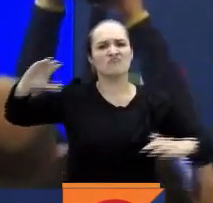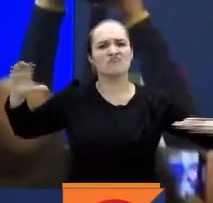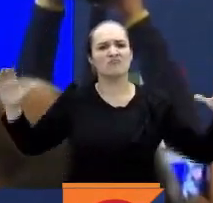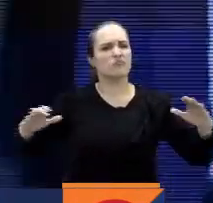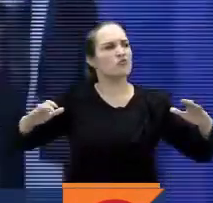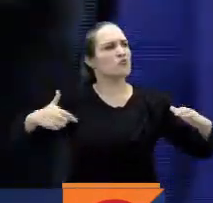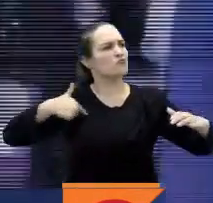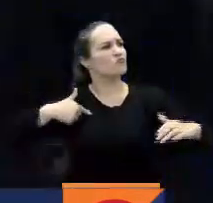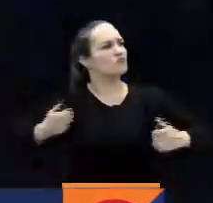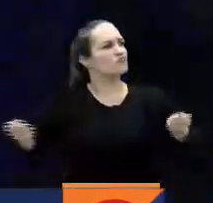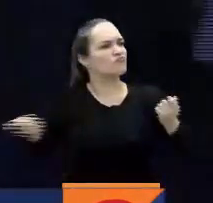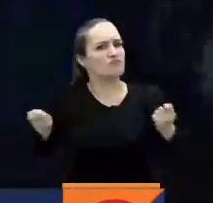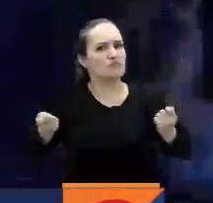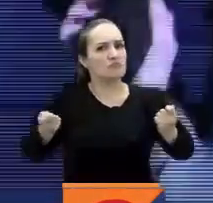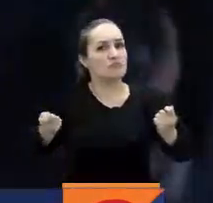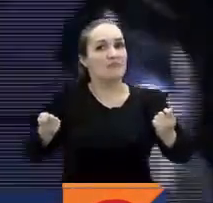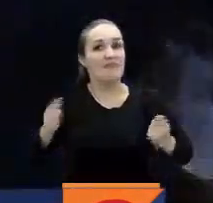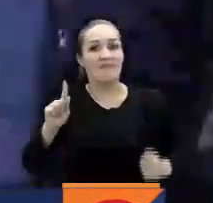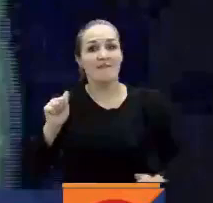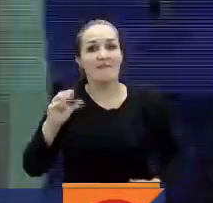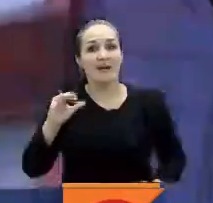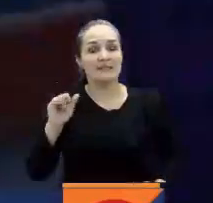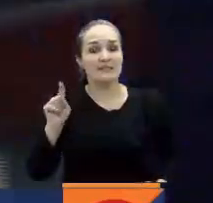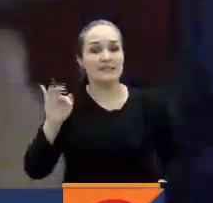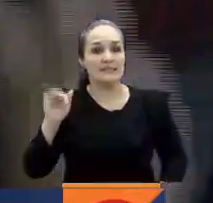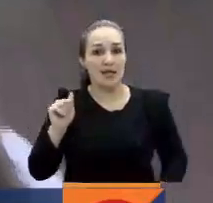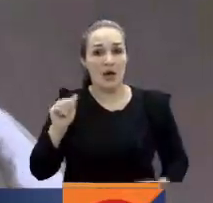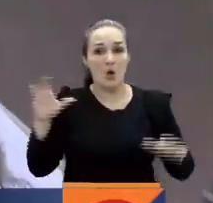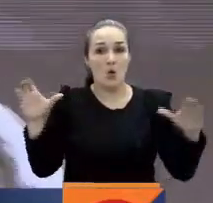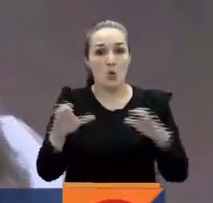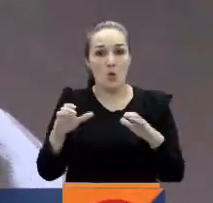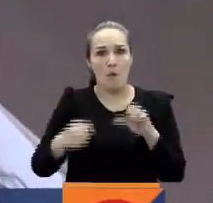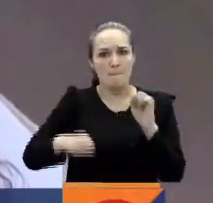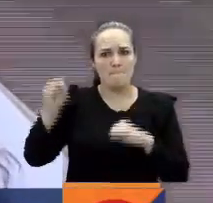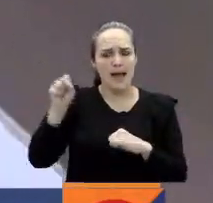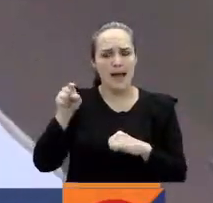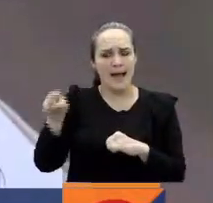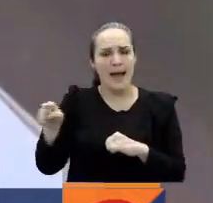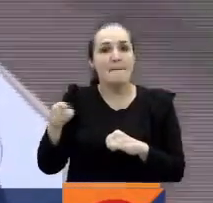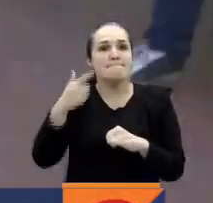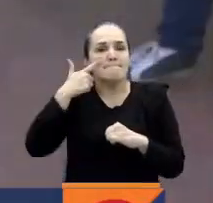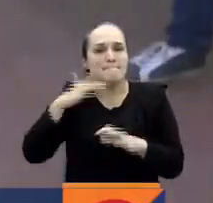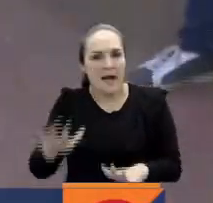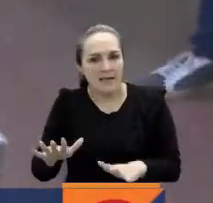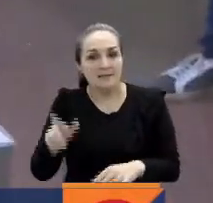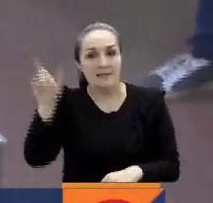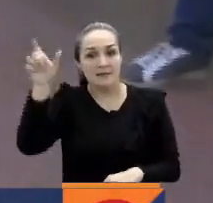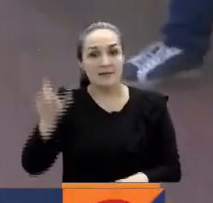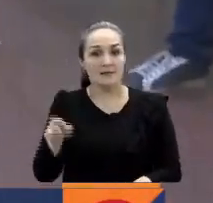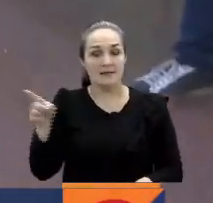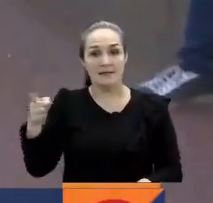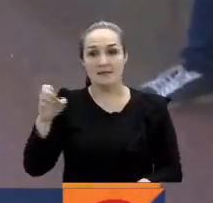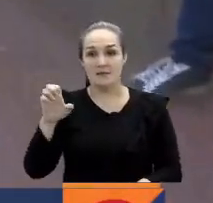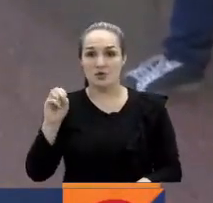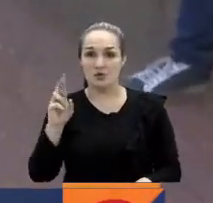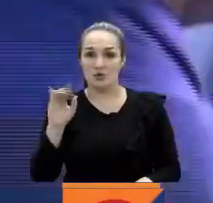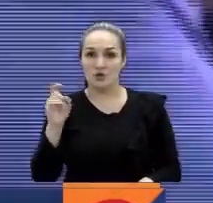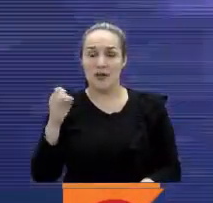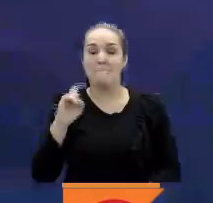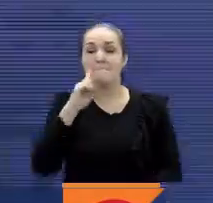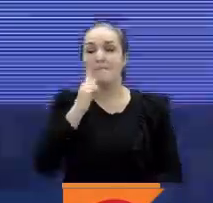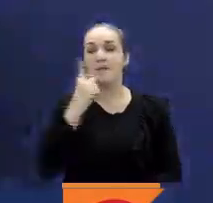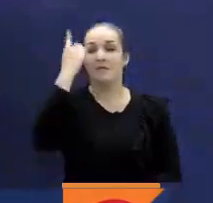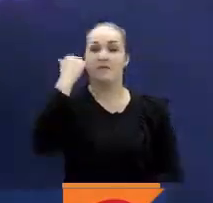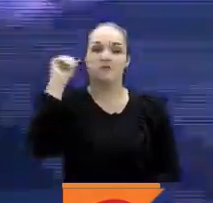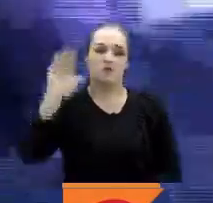elecciones legislativas. Este triunfo convierte a Giorgia Meloni, que lidera esa facción política, en la primera mujer en